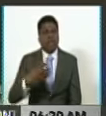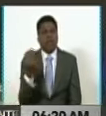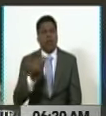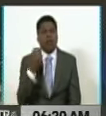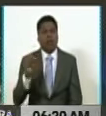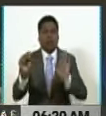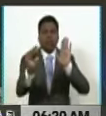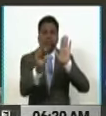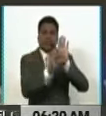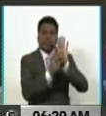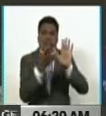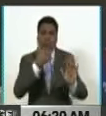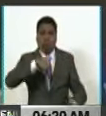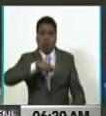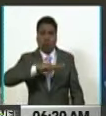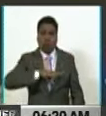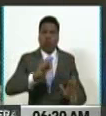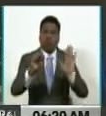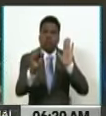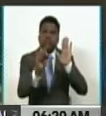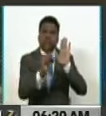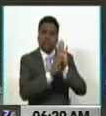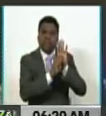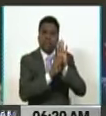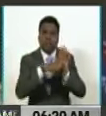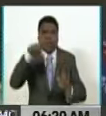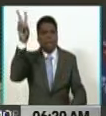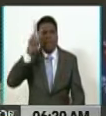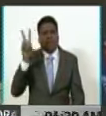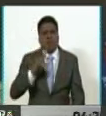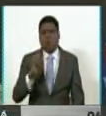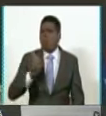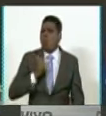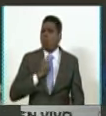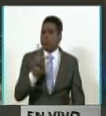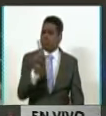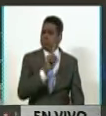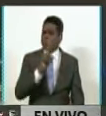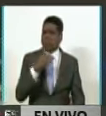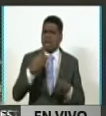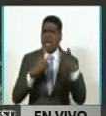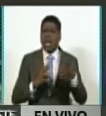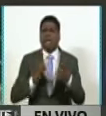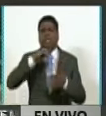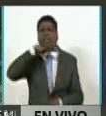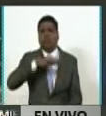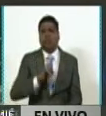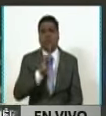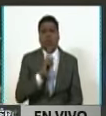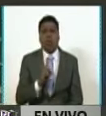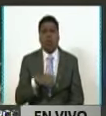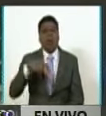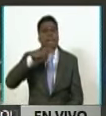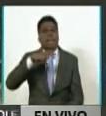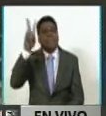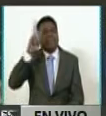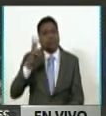para nosotros, son símbolos patrios. No es cualquier cosa la historia que Venezuela recoge en sus páginas.